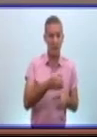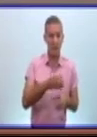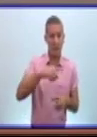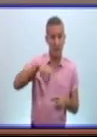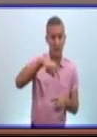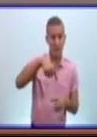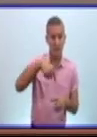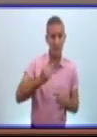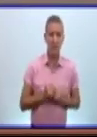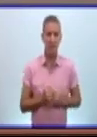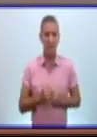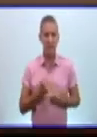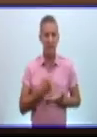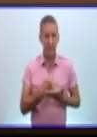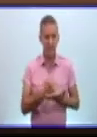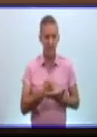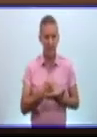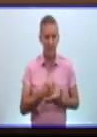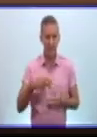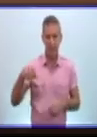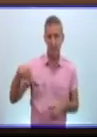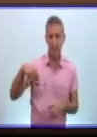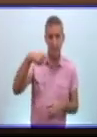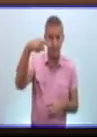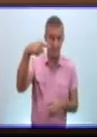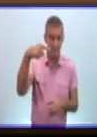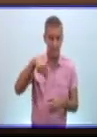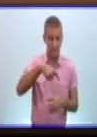auxiliar de una cucharilla espátula.